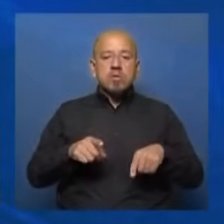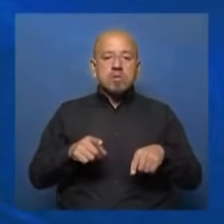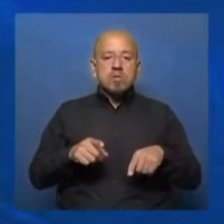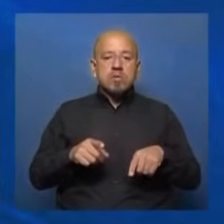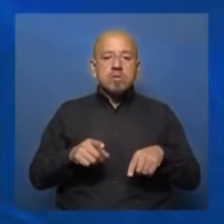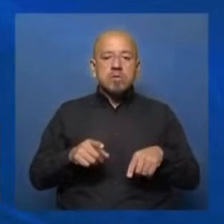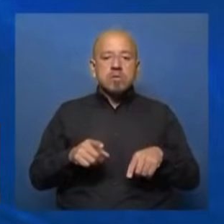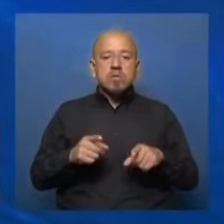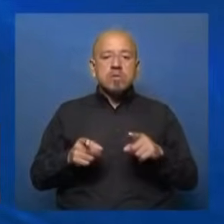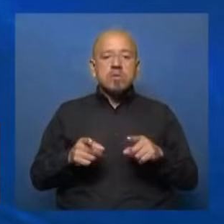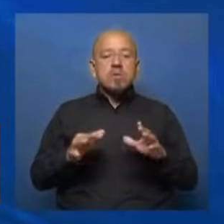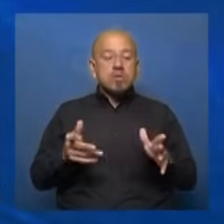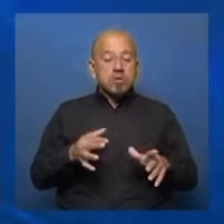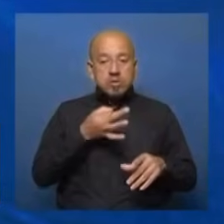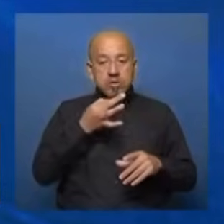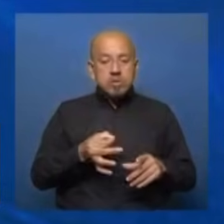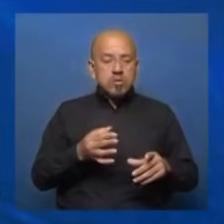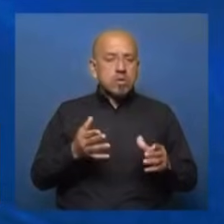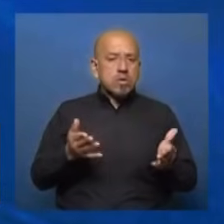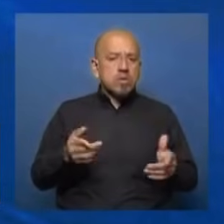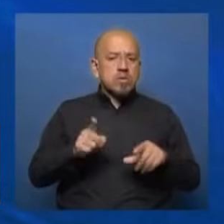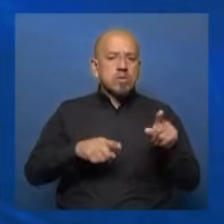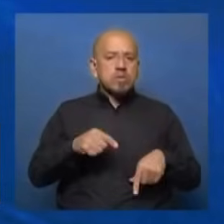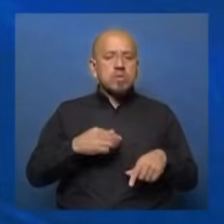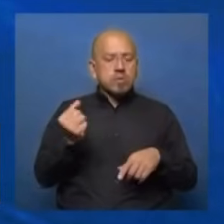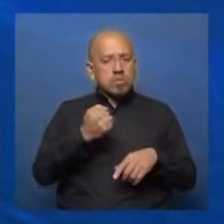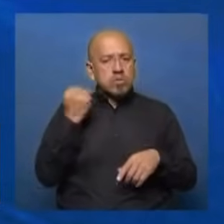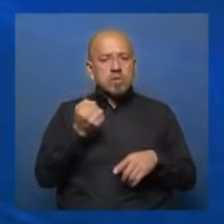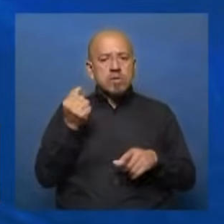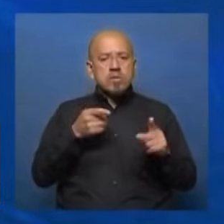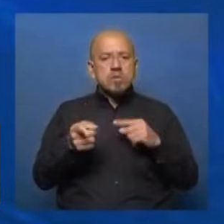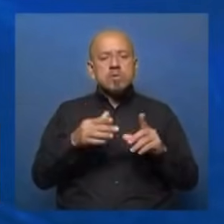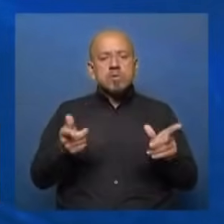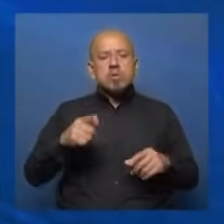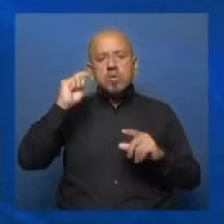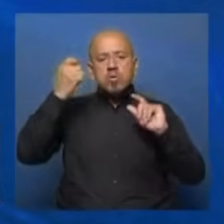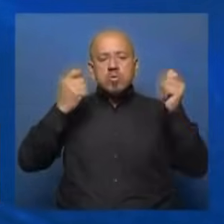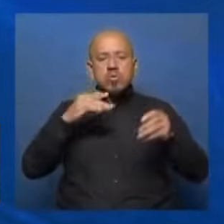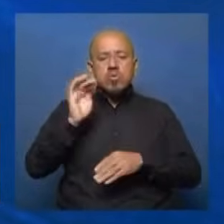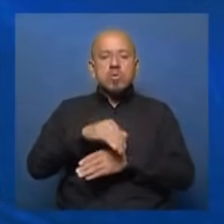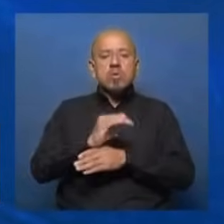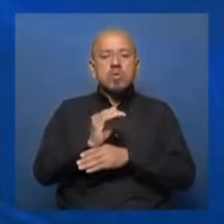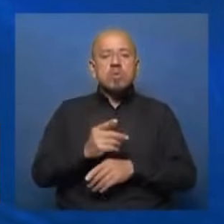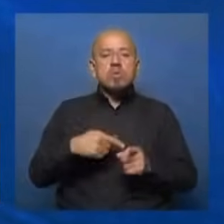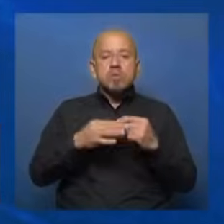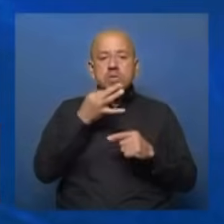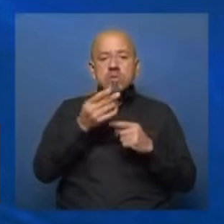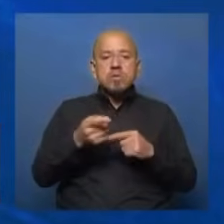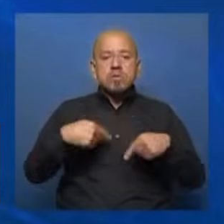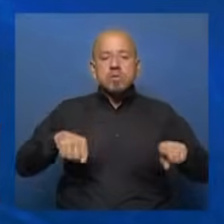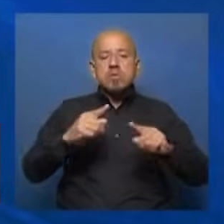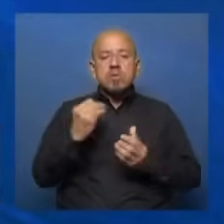No estoy minimizando, me refiero simplemente que son cuestiones muy específicas donde poner una luz o un contenedor, etcétera. Me refiero a las grandes